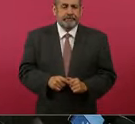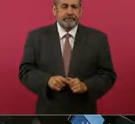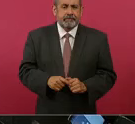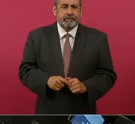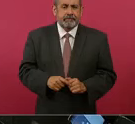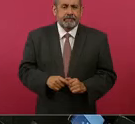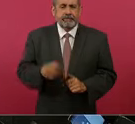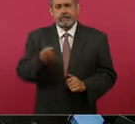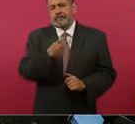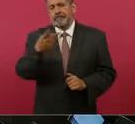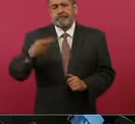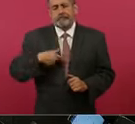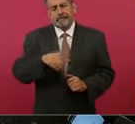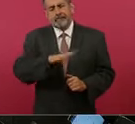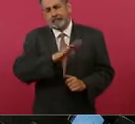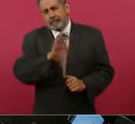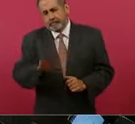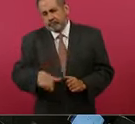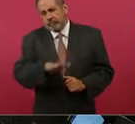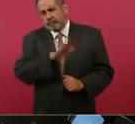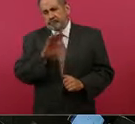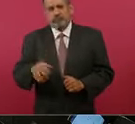de los que han fallecido